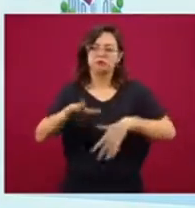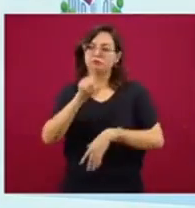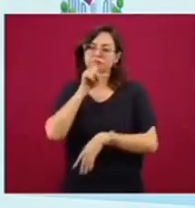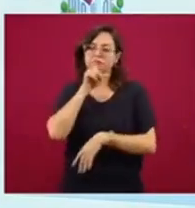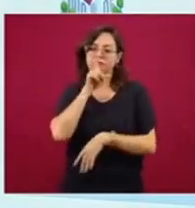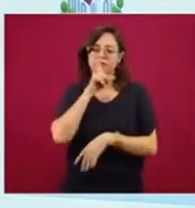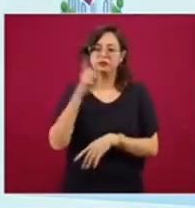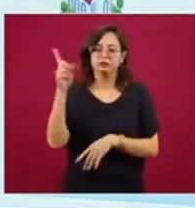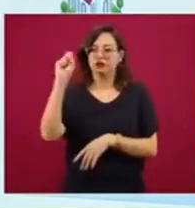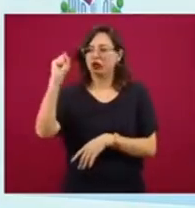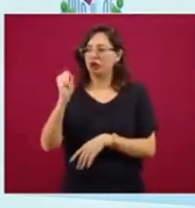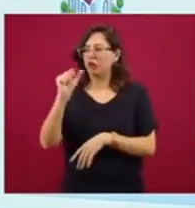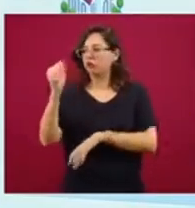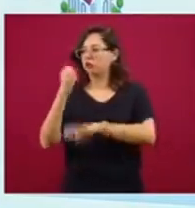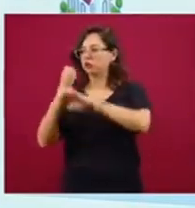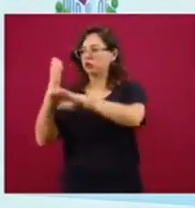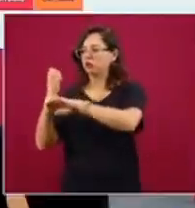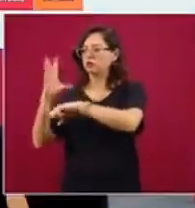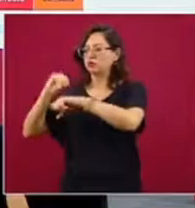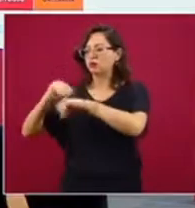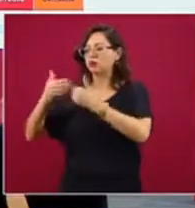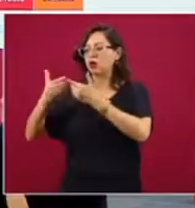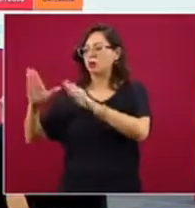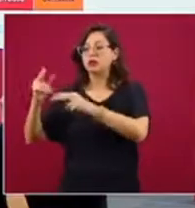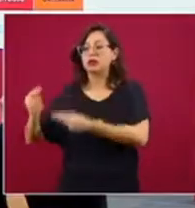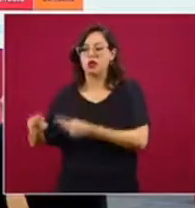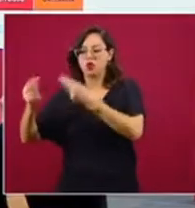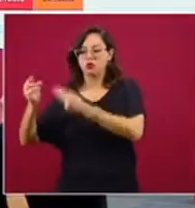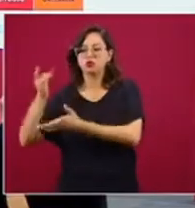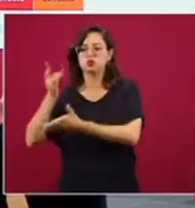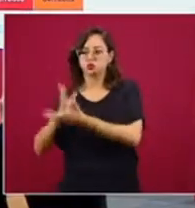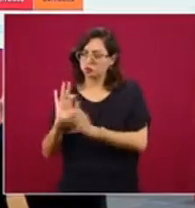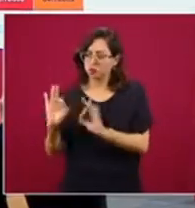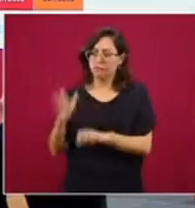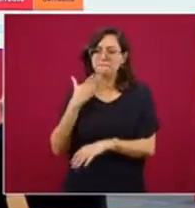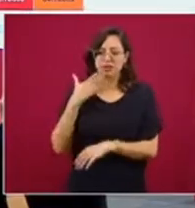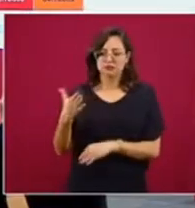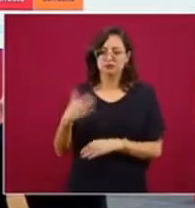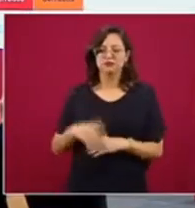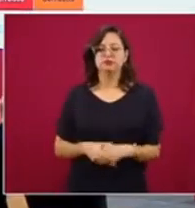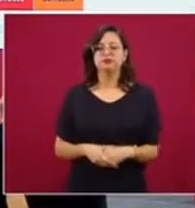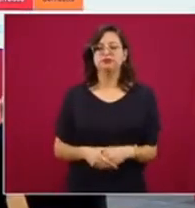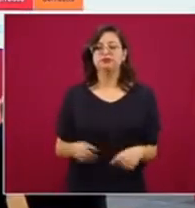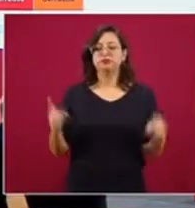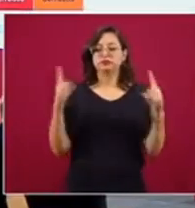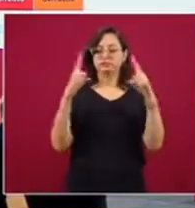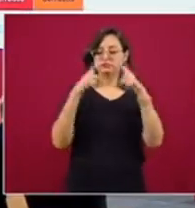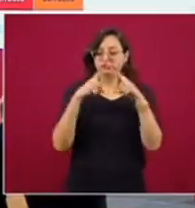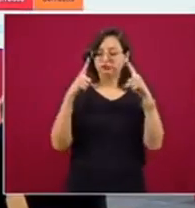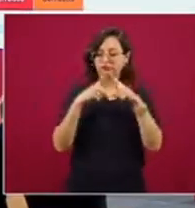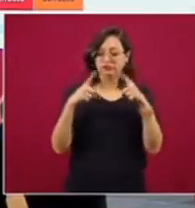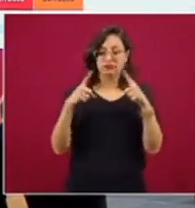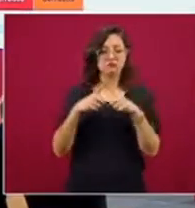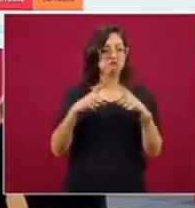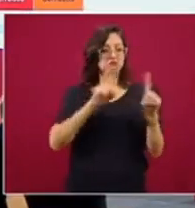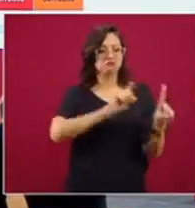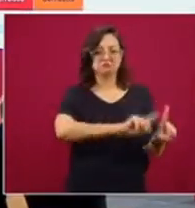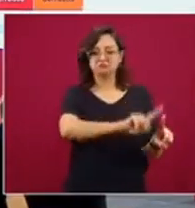otros estados. Entonces, buen modelo. Iglesias, templos,